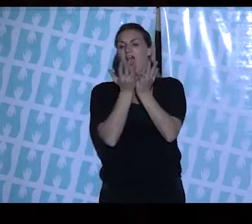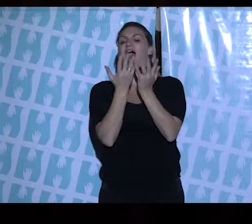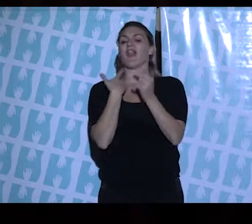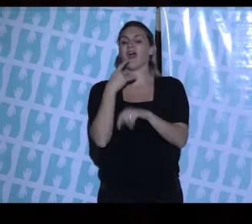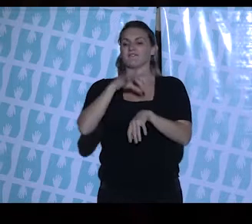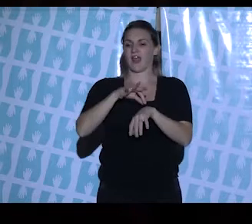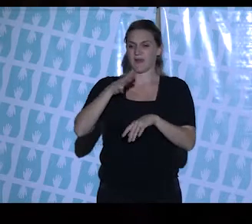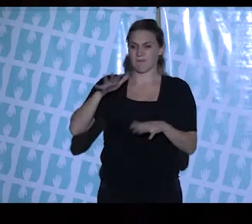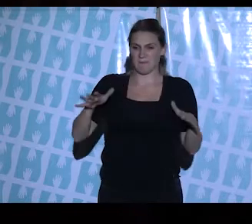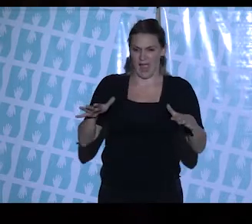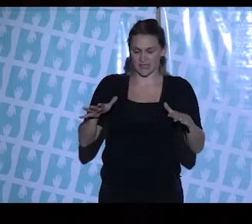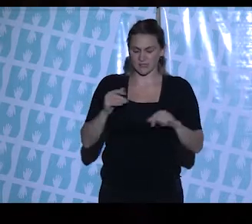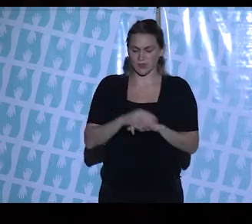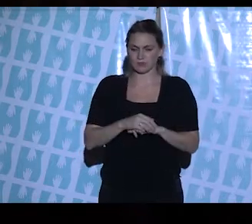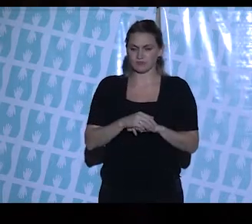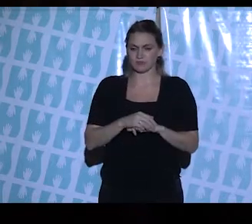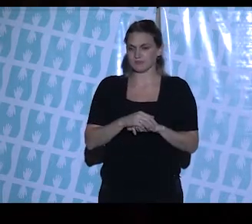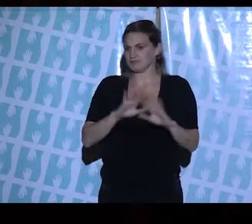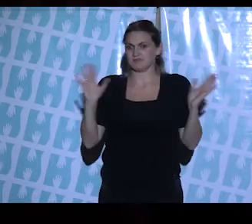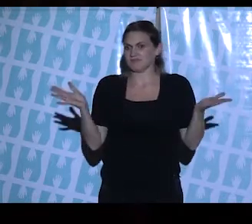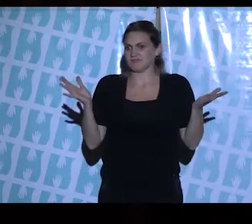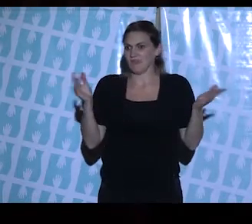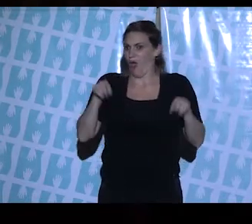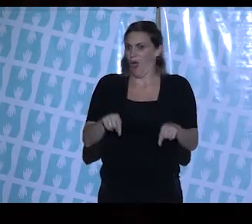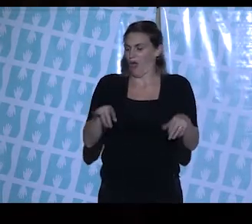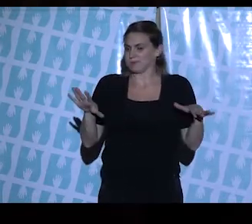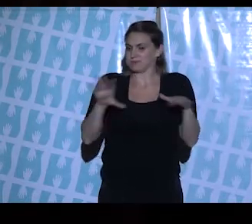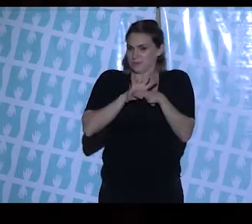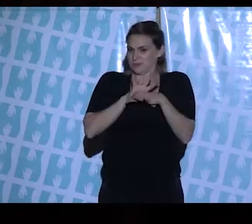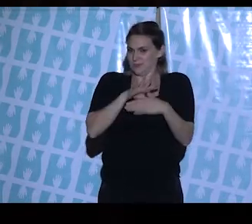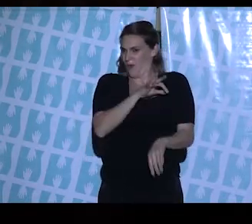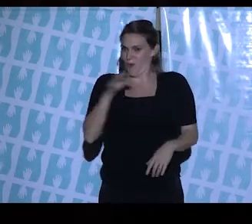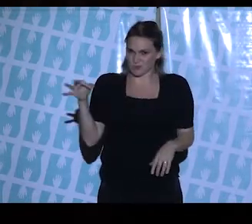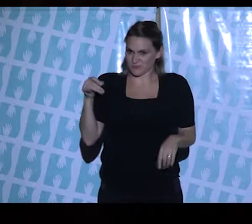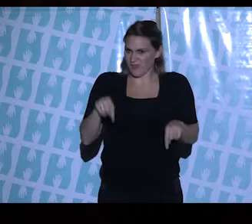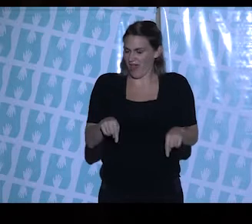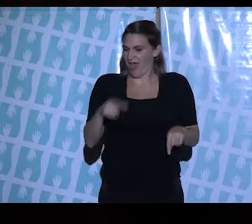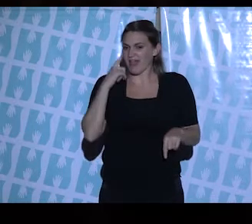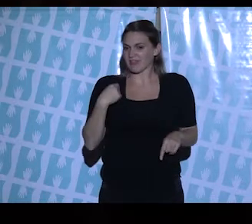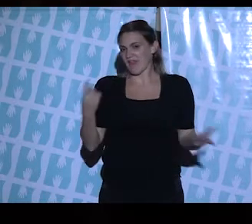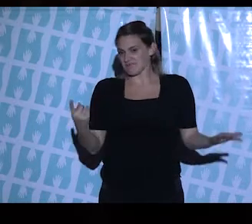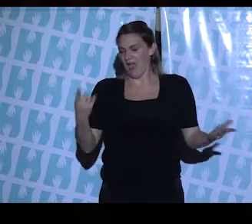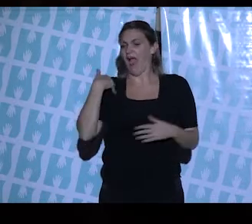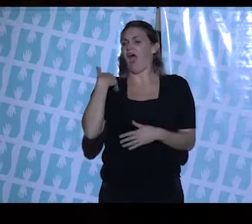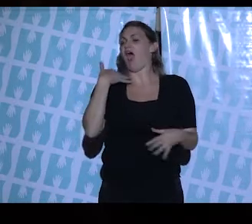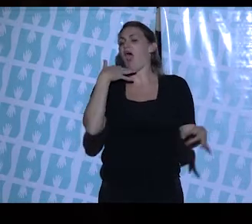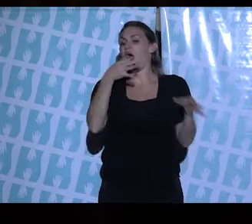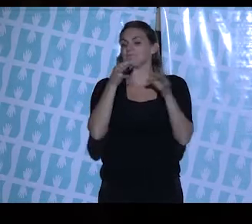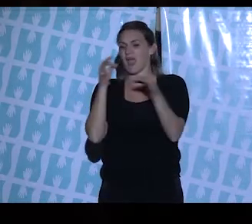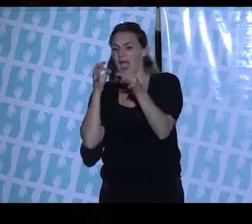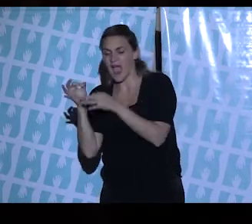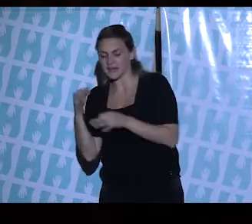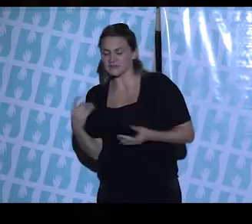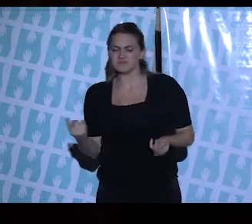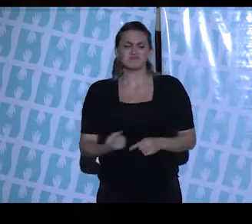Parkinson. Entonces, no hay nada mejor que hablar de Parkinson en este día, y la primera parte va a ser dedicada